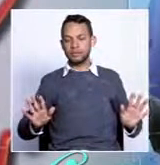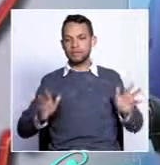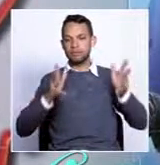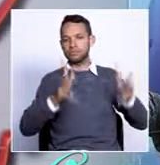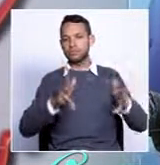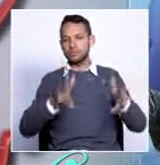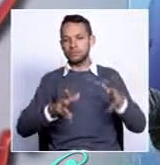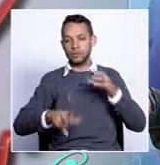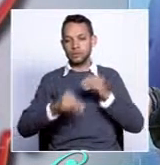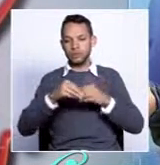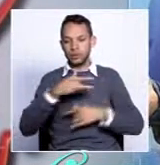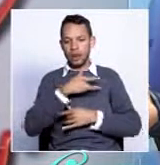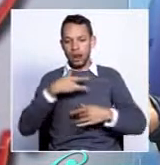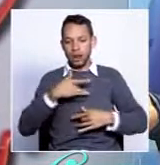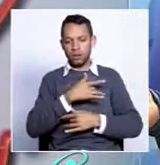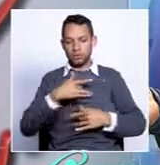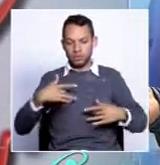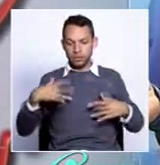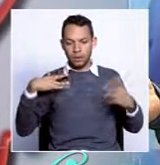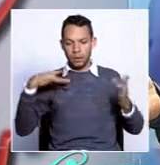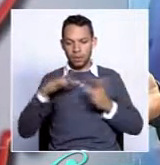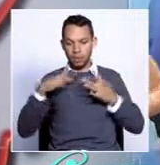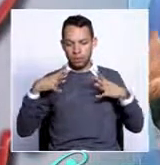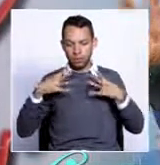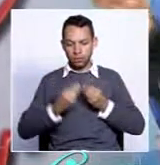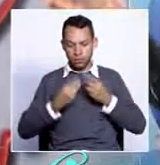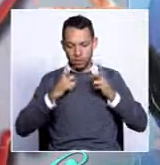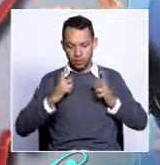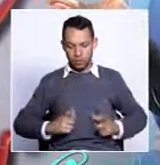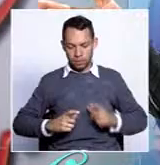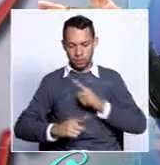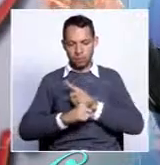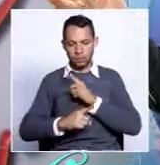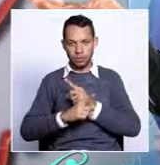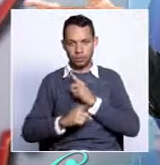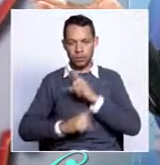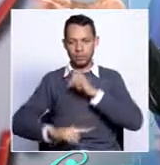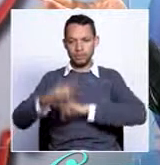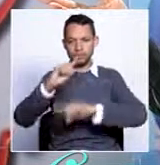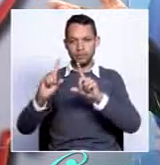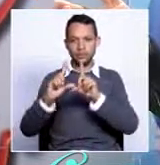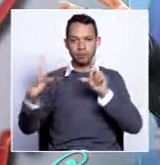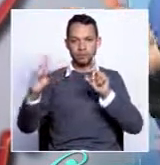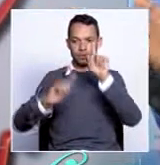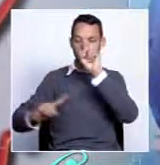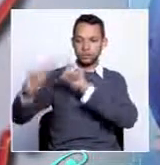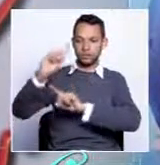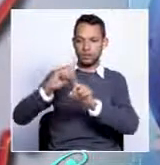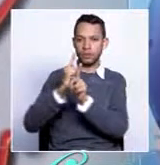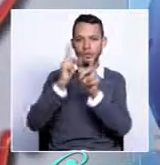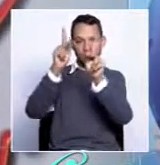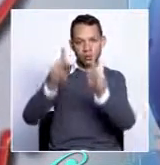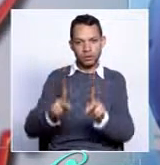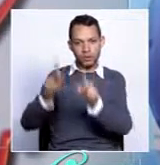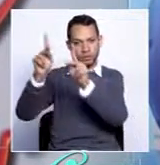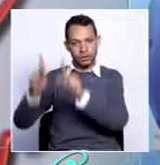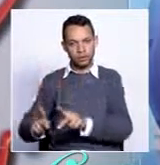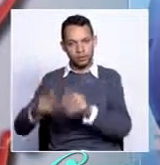como en muchos programas de salud de conexión vital yo les muestro casos clínicos del consultorio hay pacientes